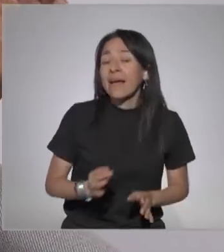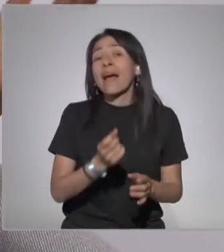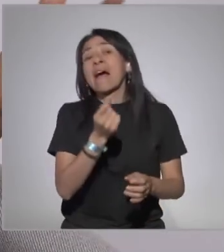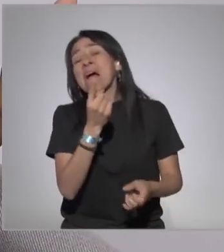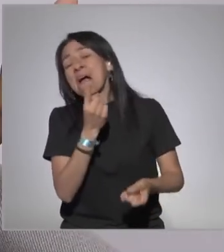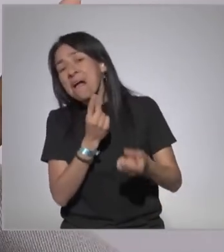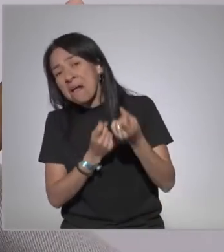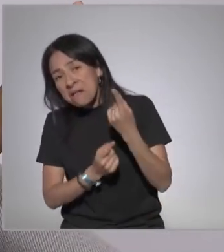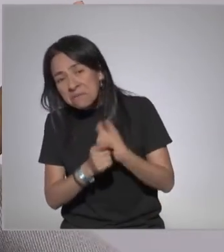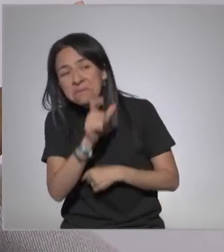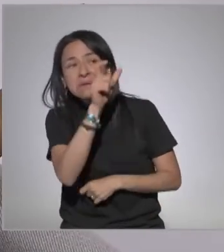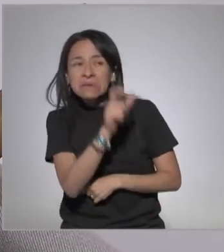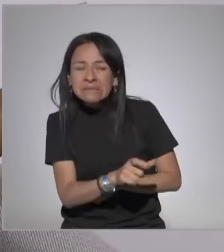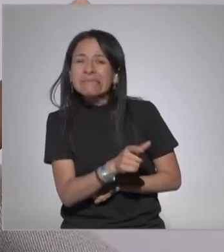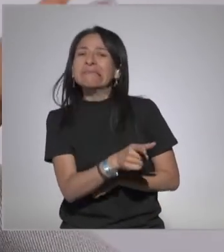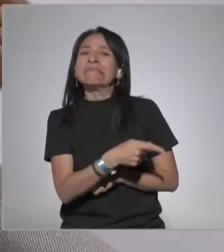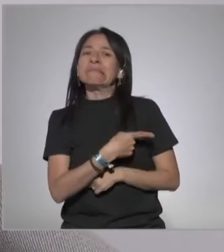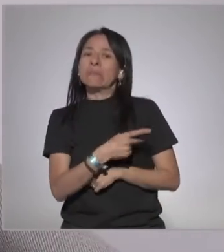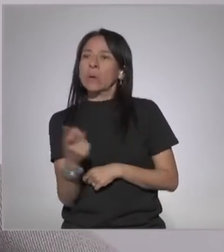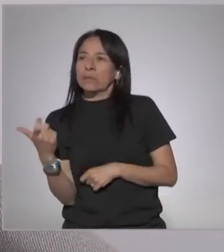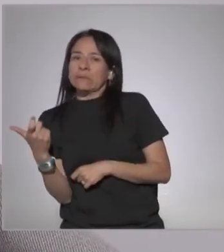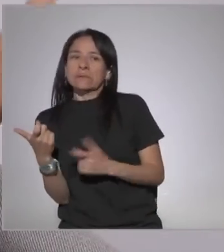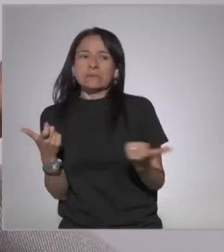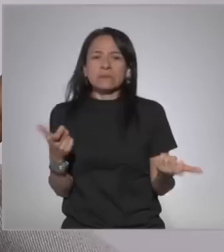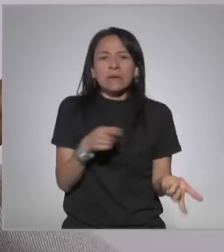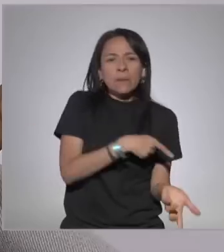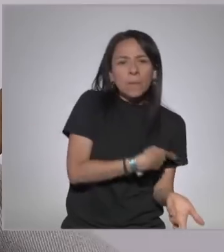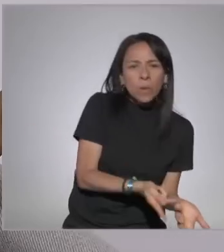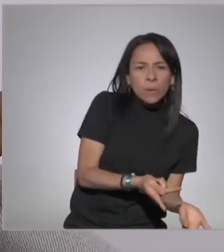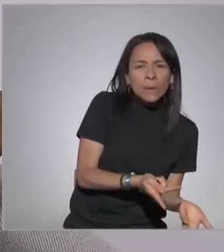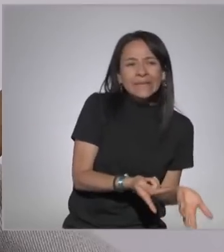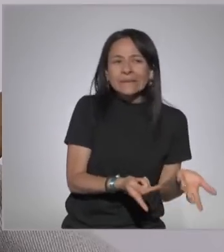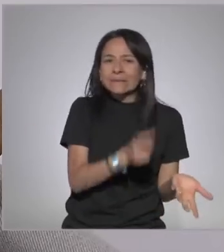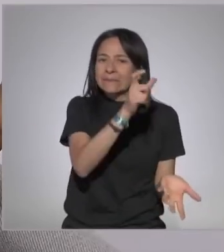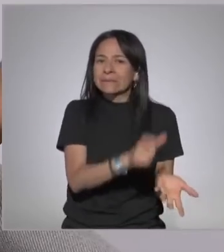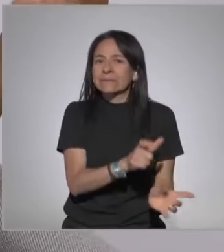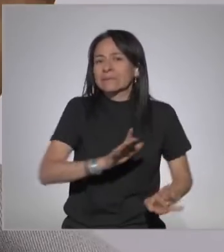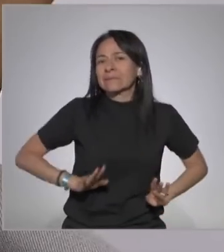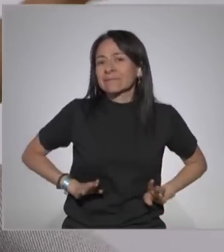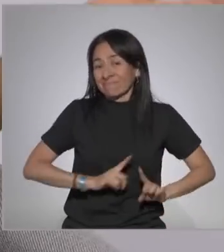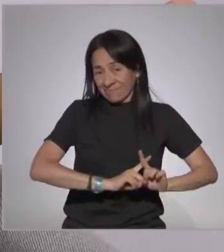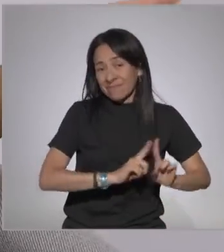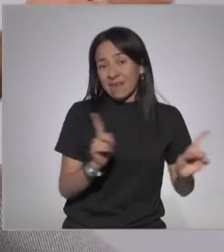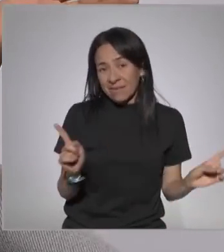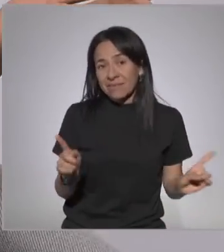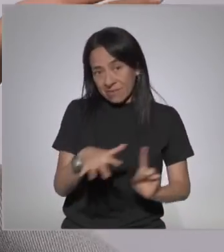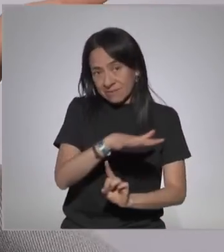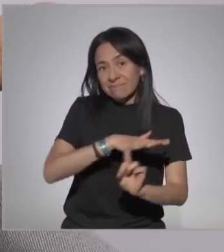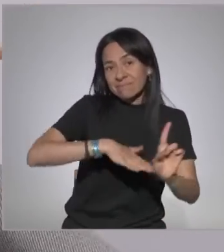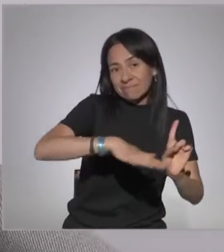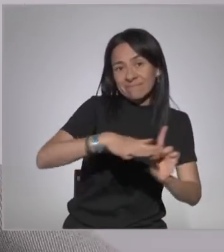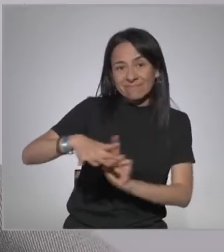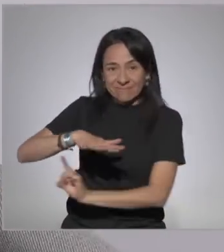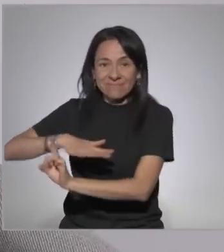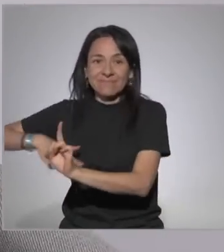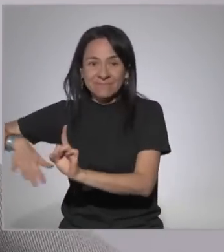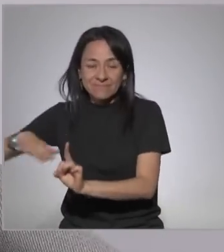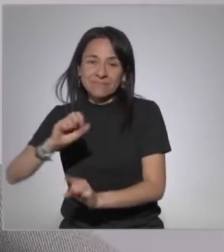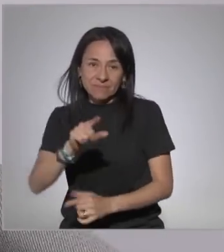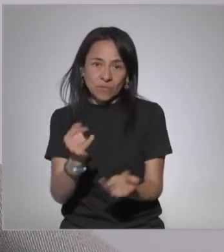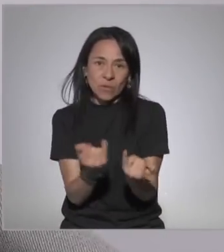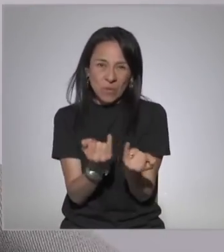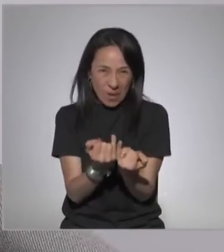una situación también de pobreza van a tener otras características, justamente en lo que decíamos, la cuestión